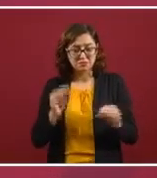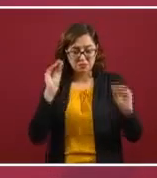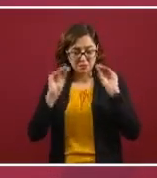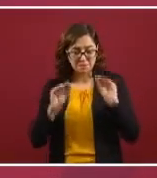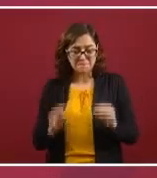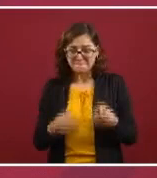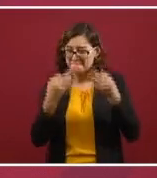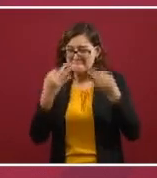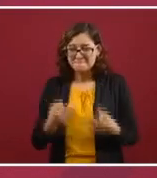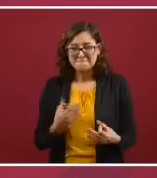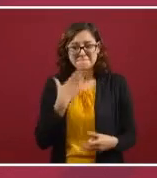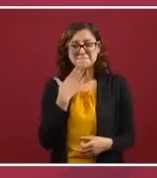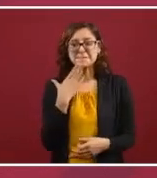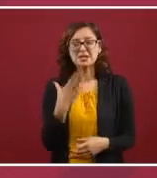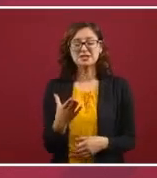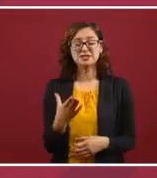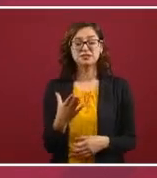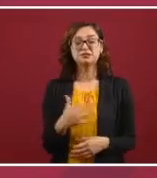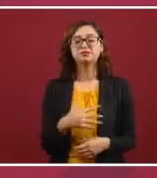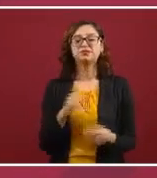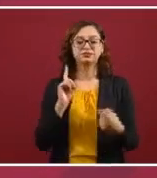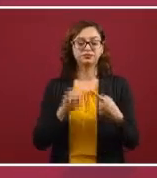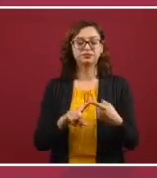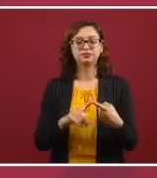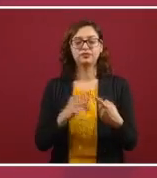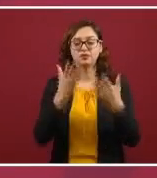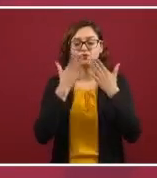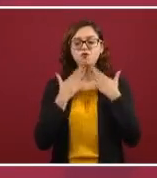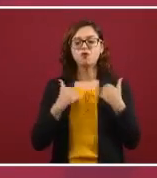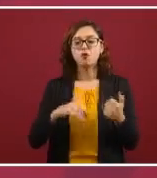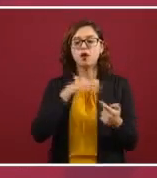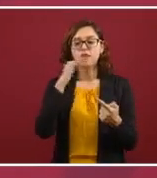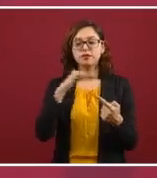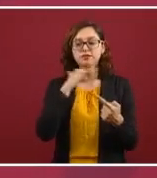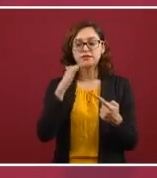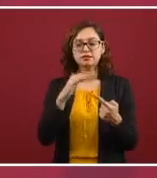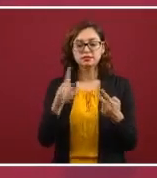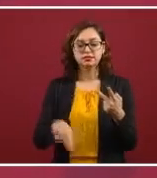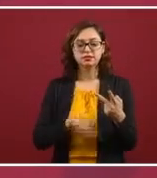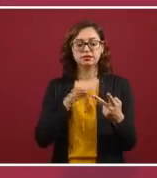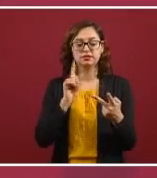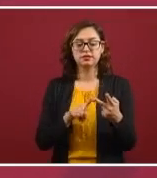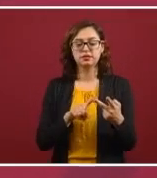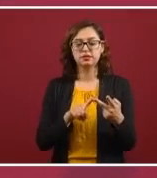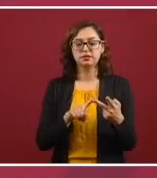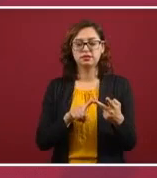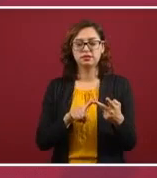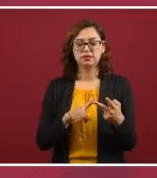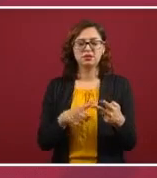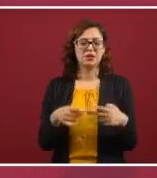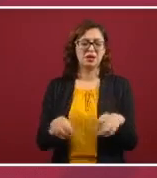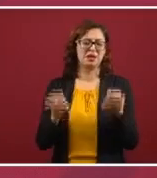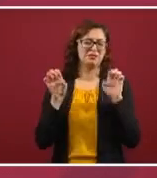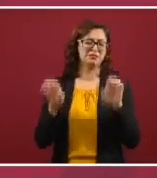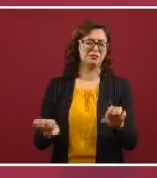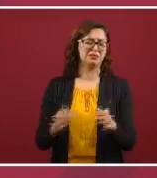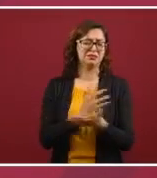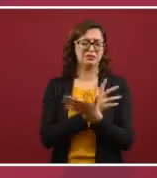Repito, si no hay corrupción y no hay lujos en el